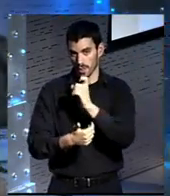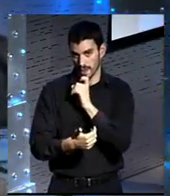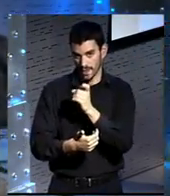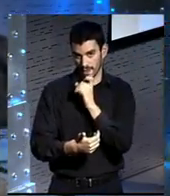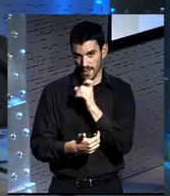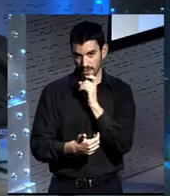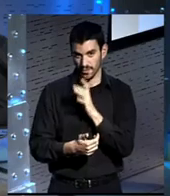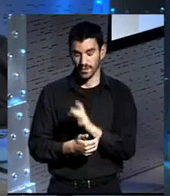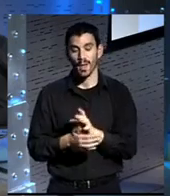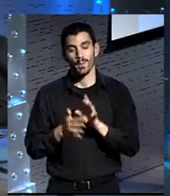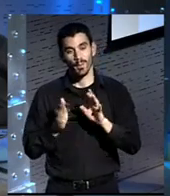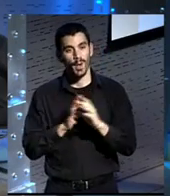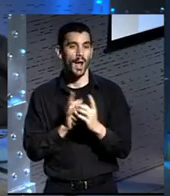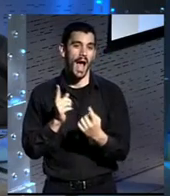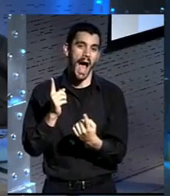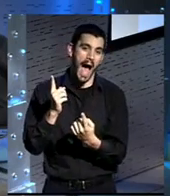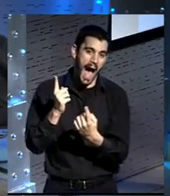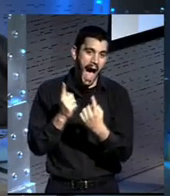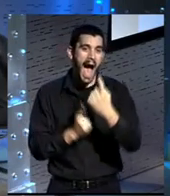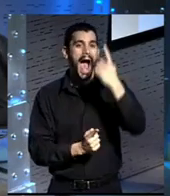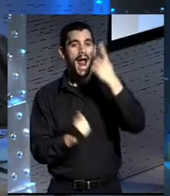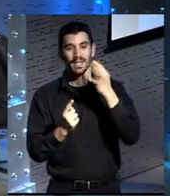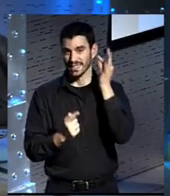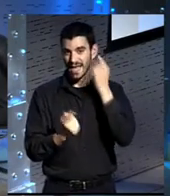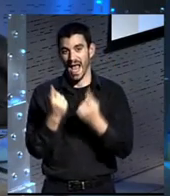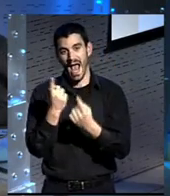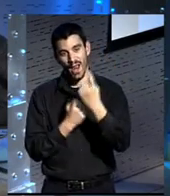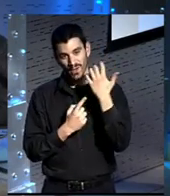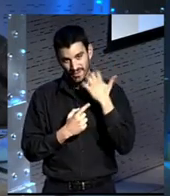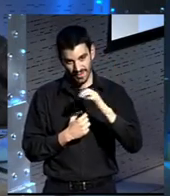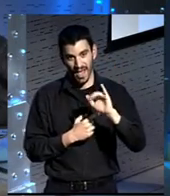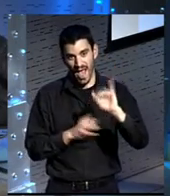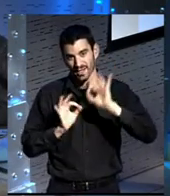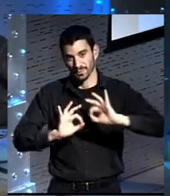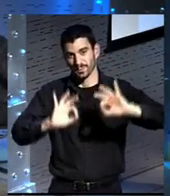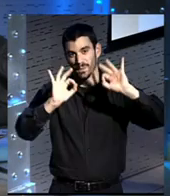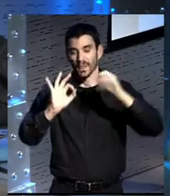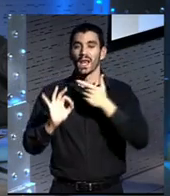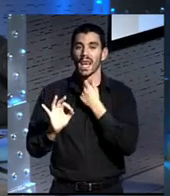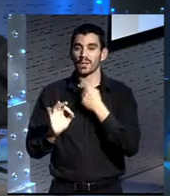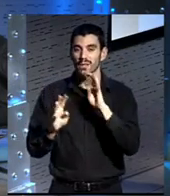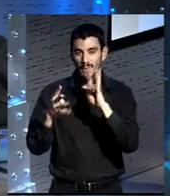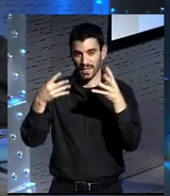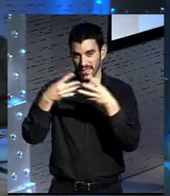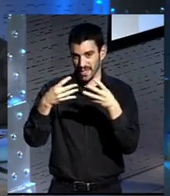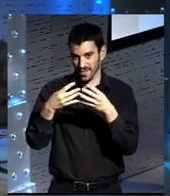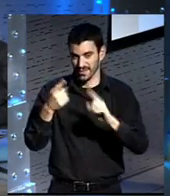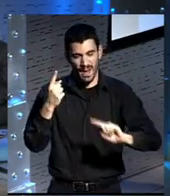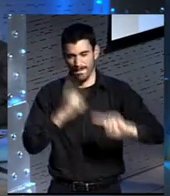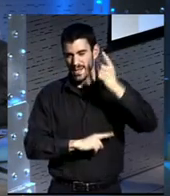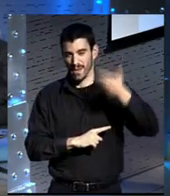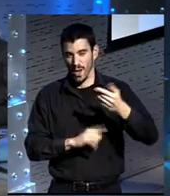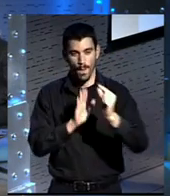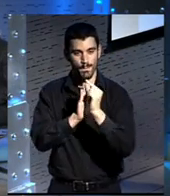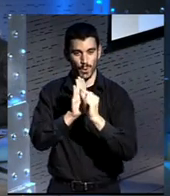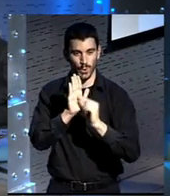años siendo el banco más valorado y más recomendado por sus clientes, o sea que será que también les gusta la banca digital. Bueno, quería plantear también otra parte